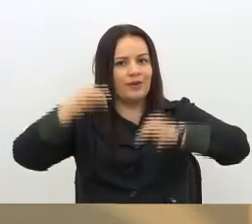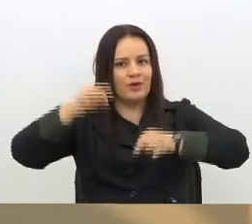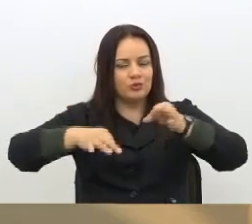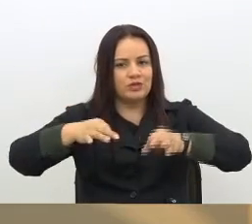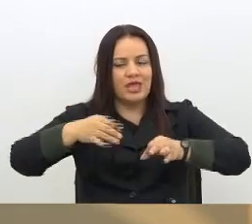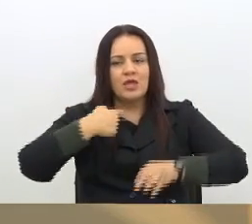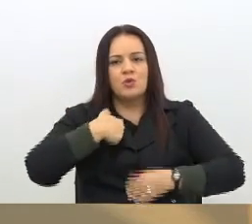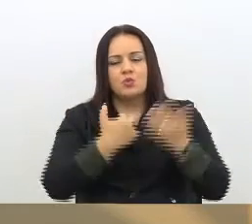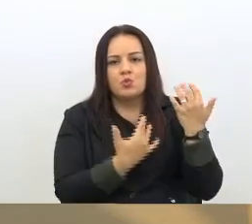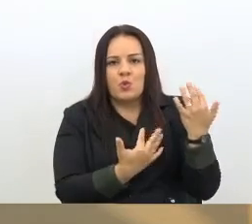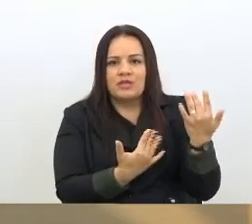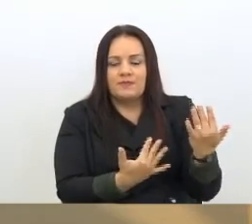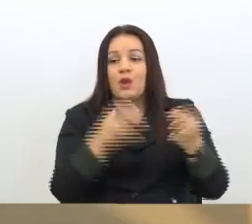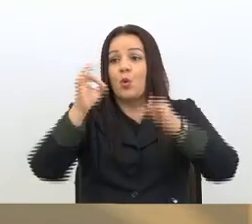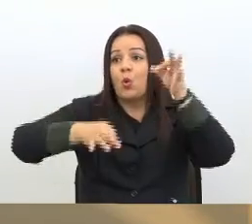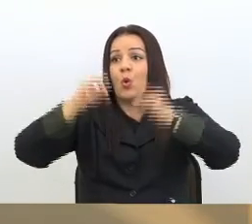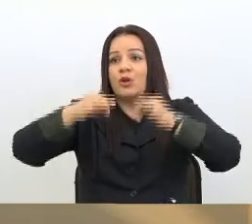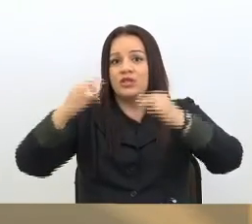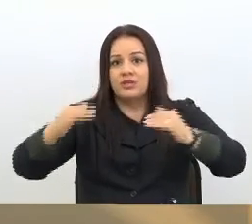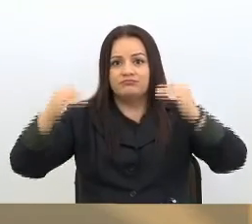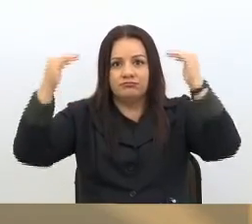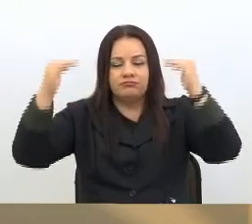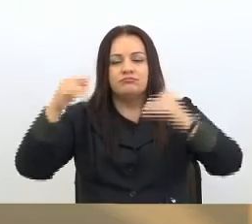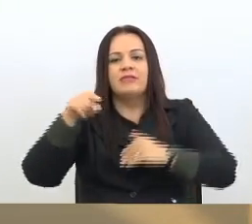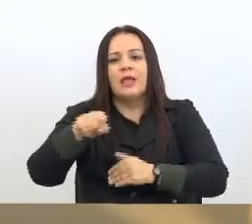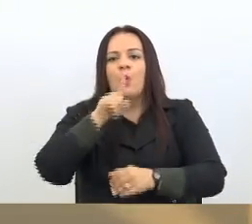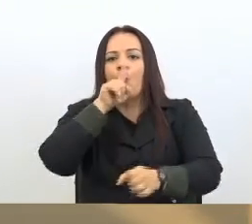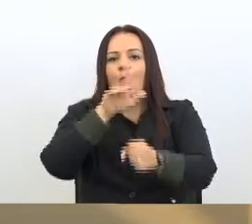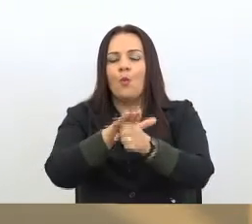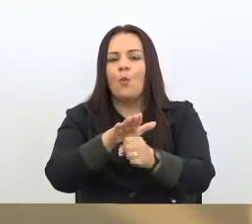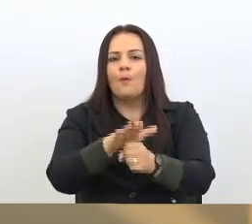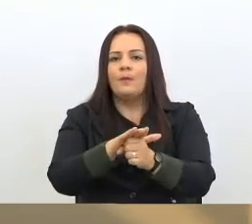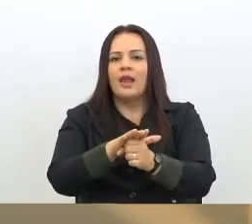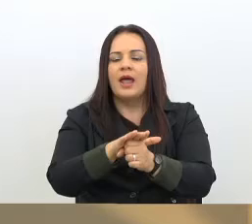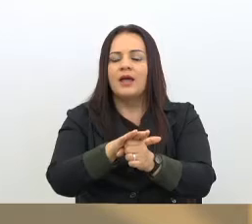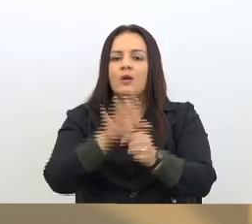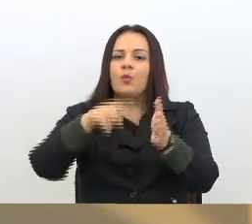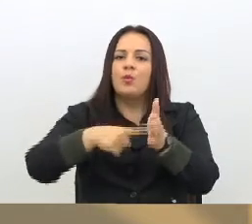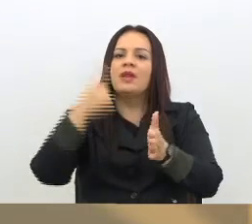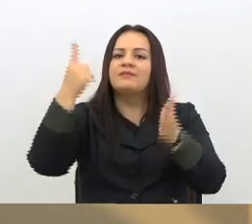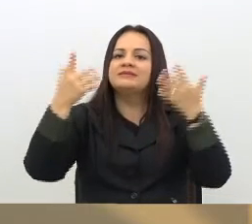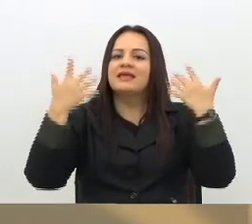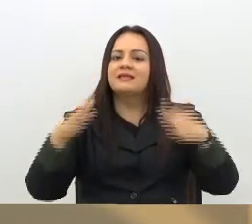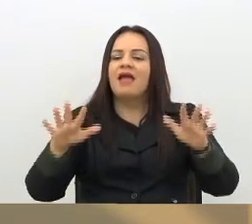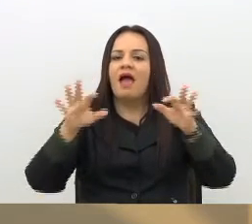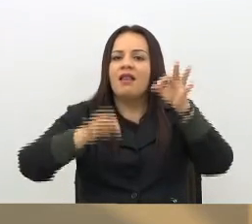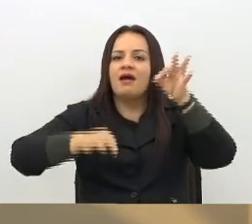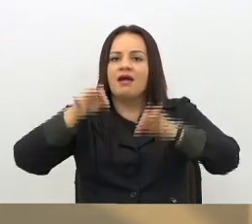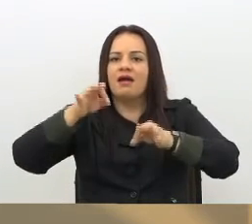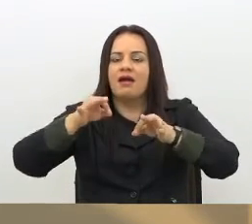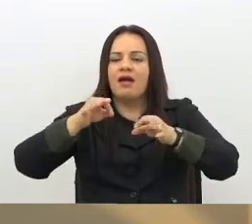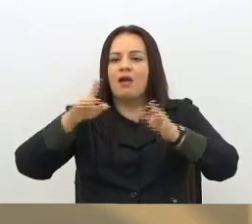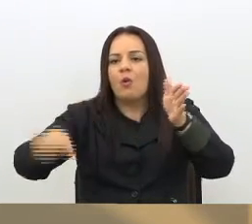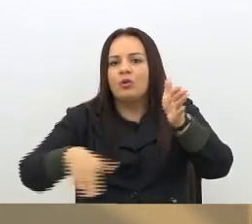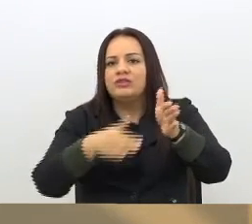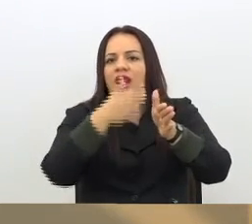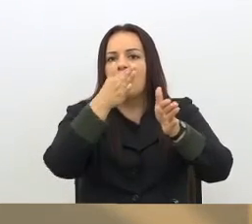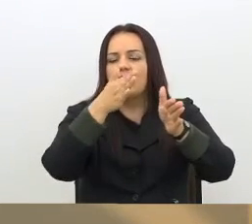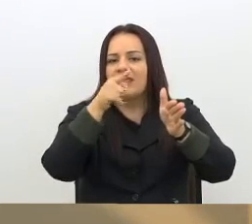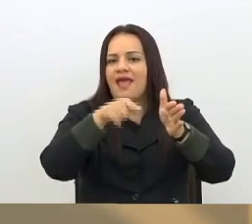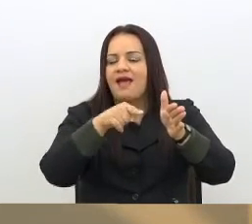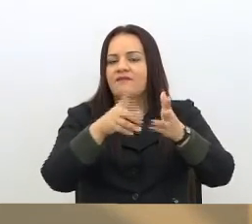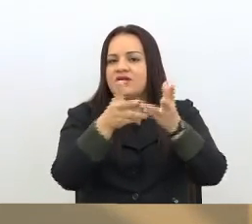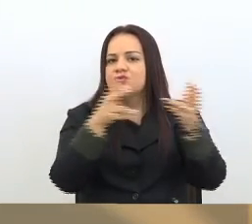Y yo esperaría que la Corte Suprema de Justicia cumpla una vez que la Contraloría resuelva la